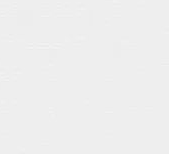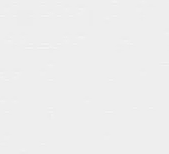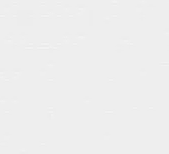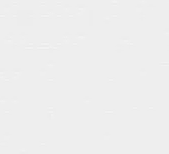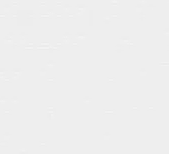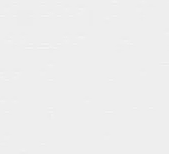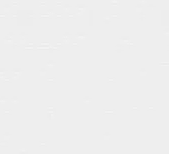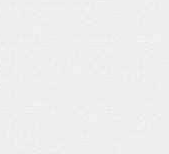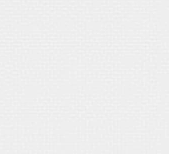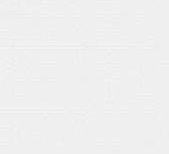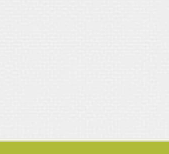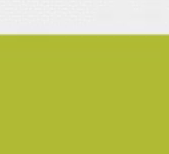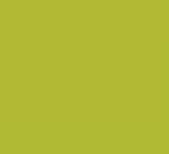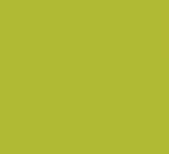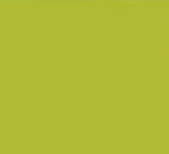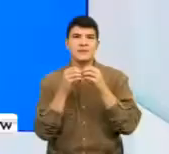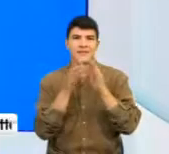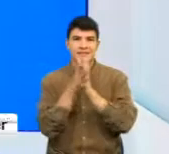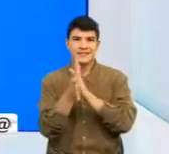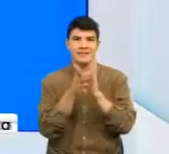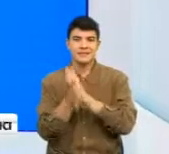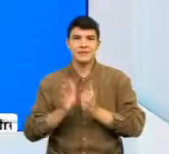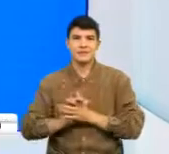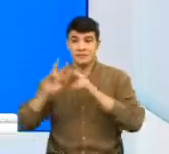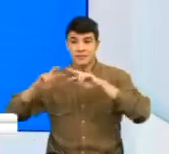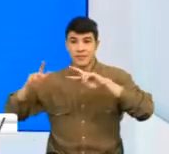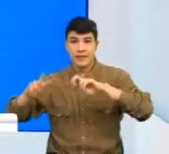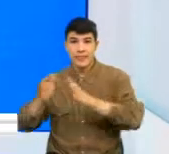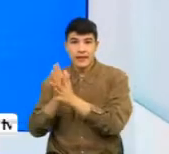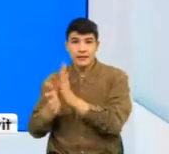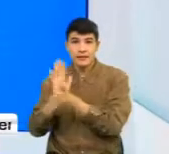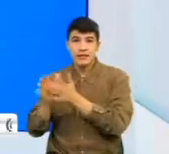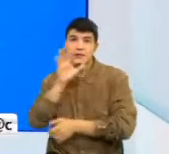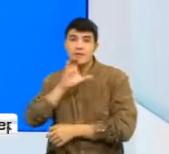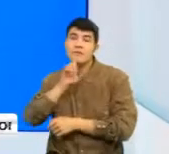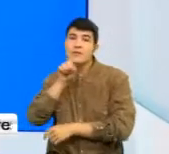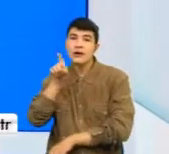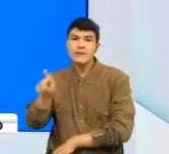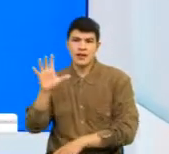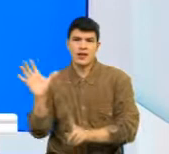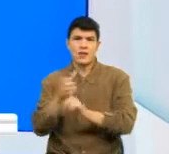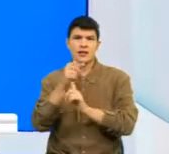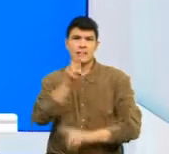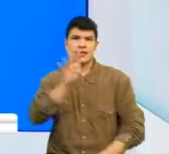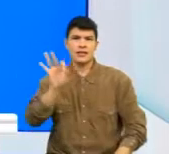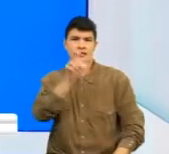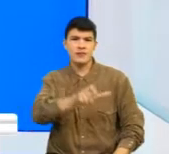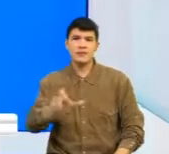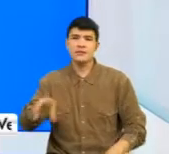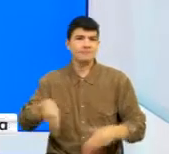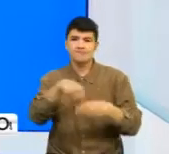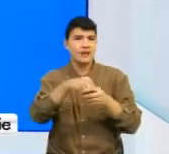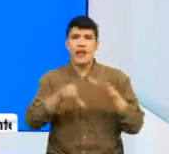cuando toco en operativos realizados en el centro de bucaramanga la policía encontró 23 extranjeros que estaban ilegalmente